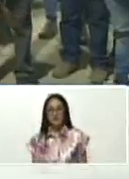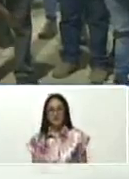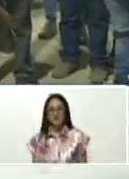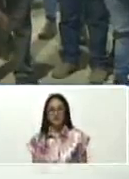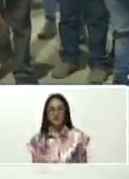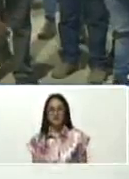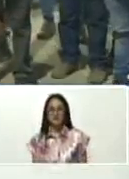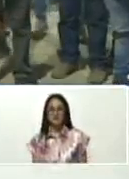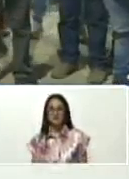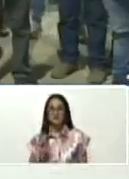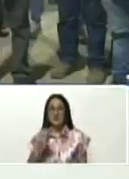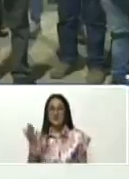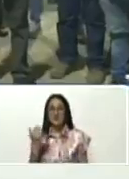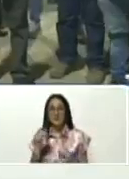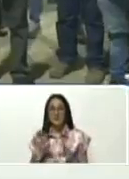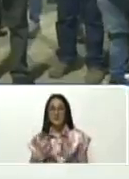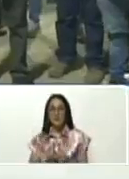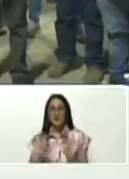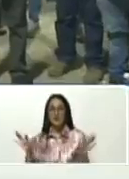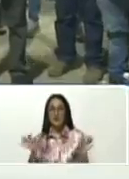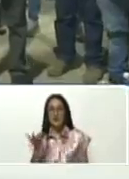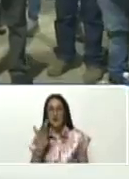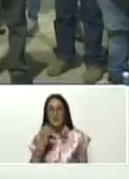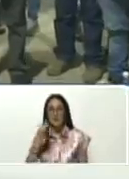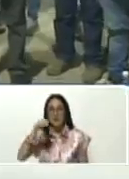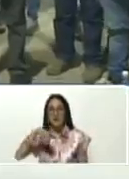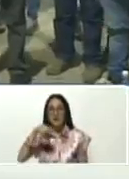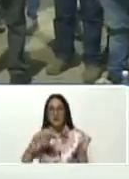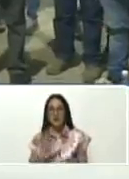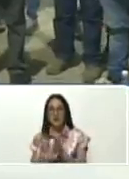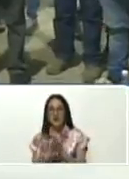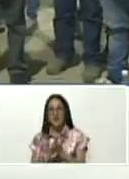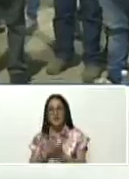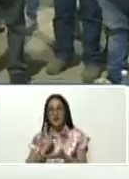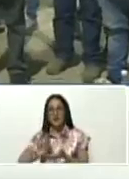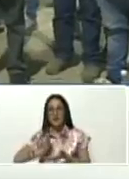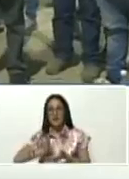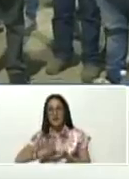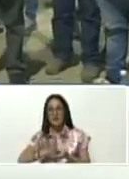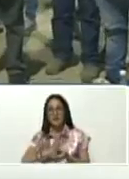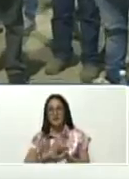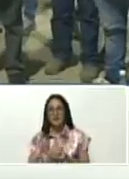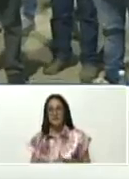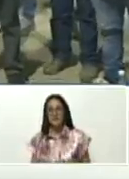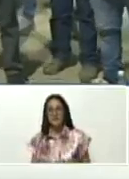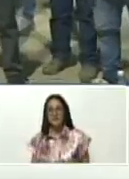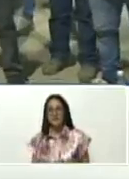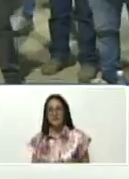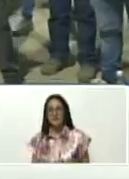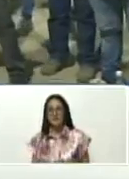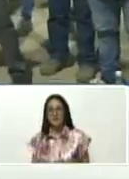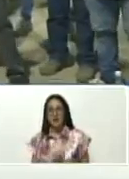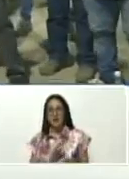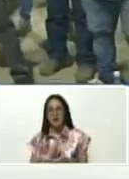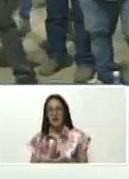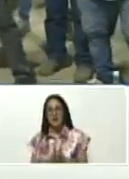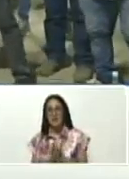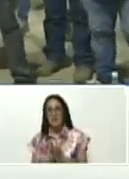tráeme esa mortadela, ¿vale?, para comérmela con una arepita. Una arepita bien hecha, con